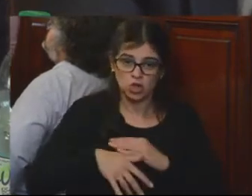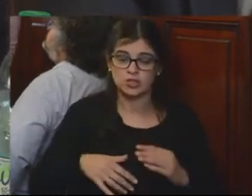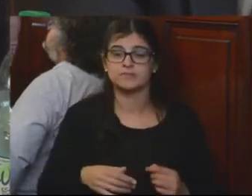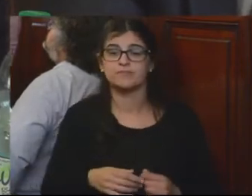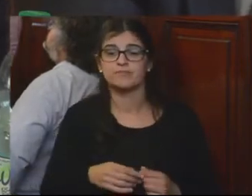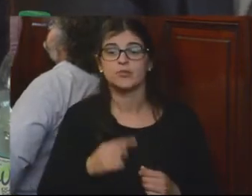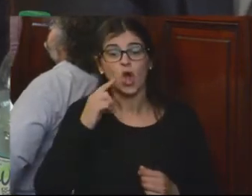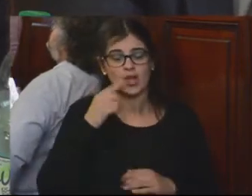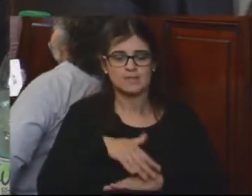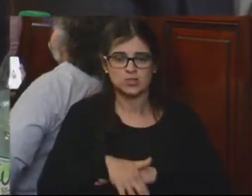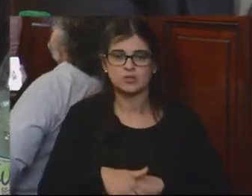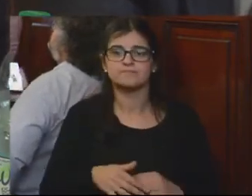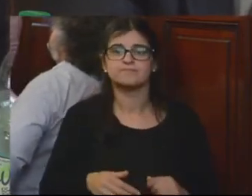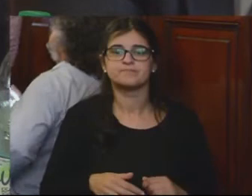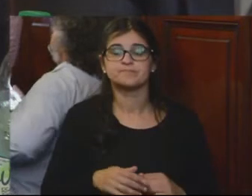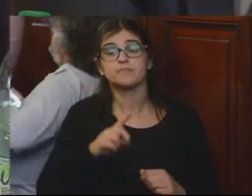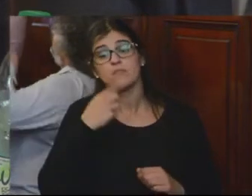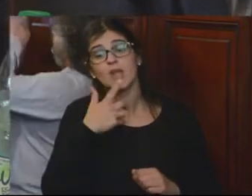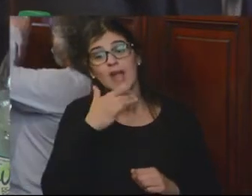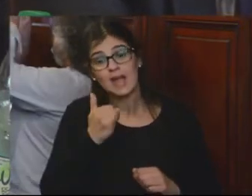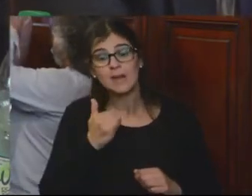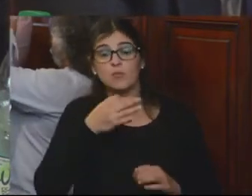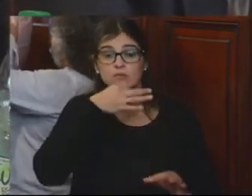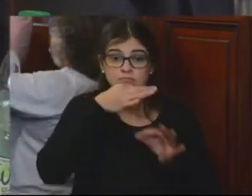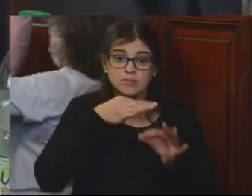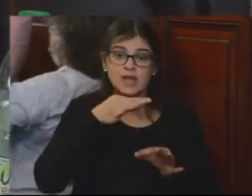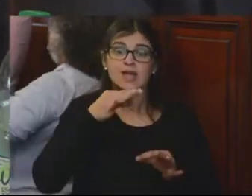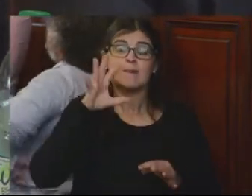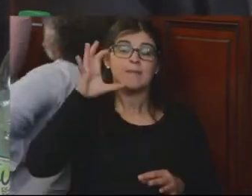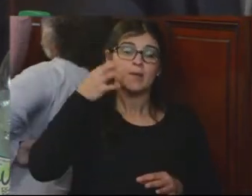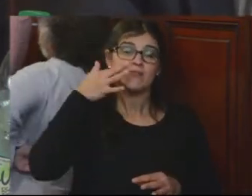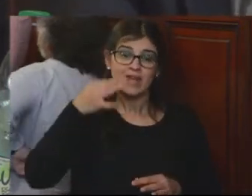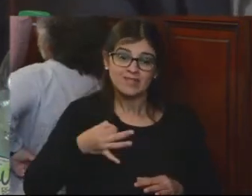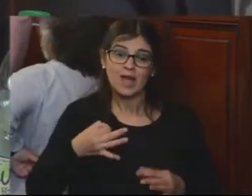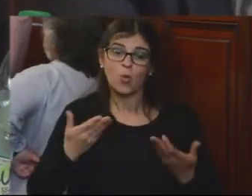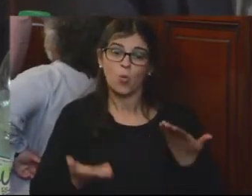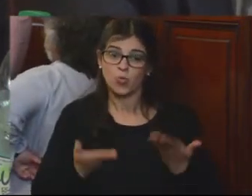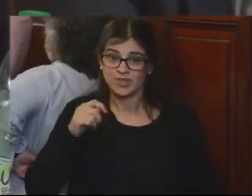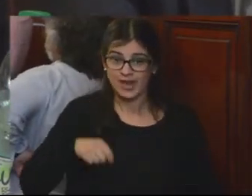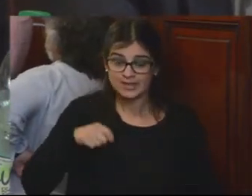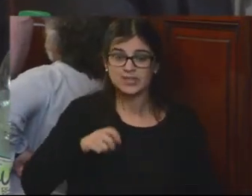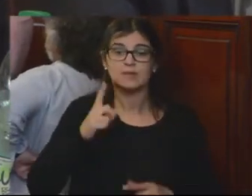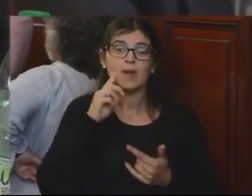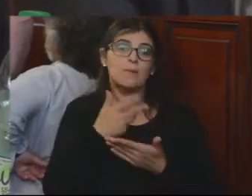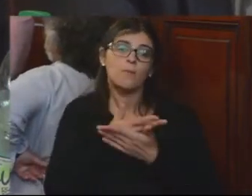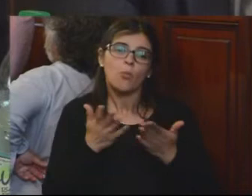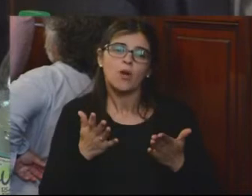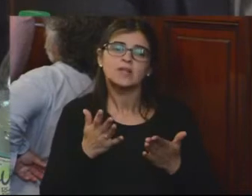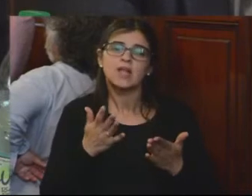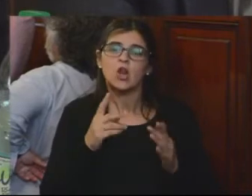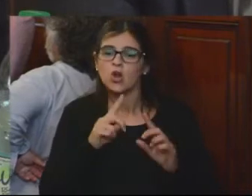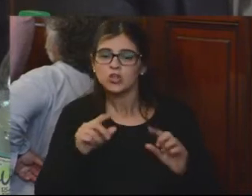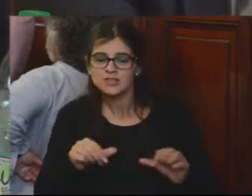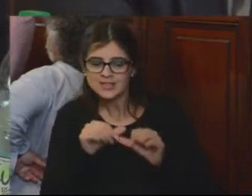otro claro ejemplo de la falta de impulso al proceso de memoria verdad y justicia se refleja en la inacción del